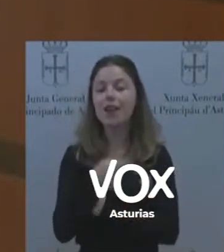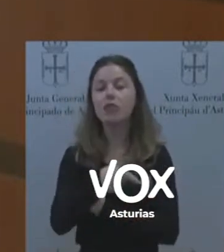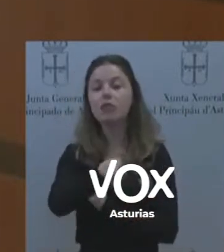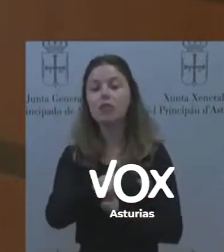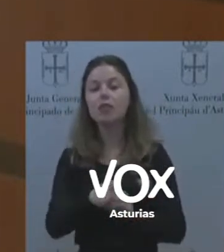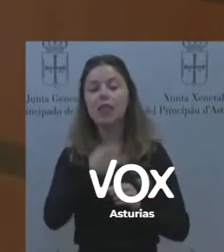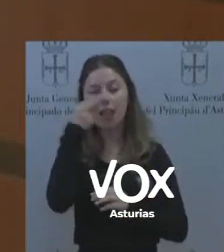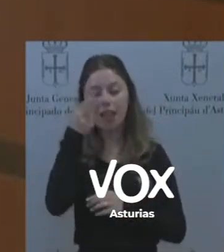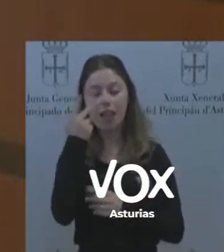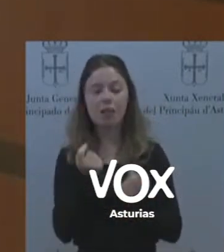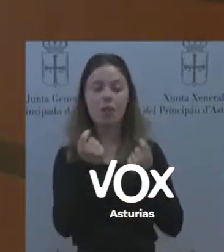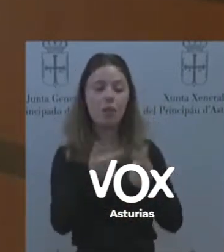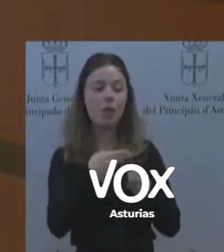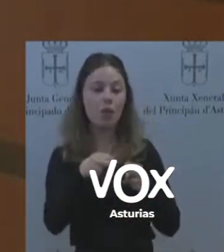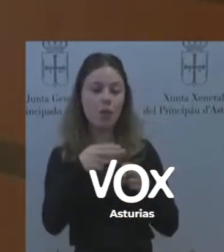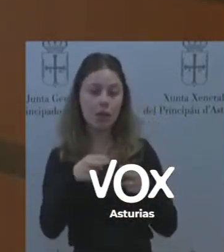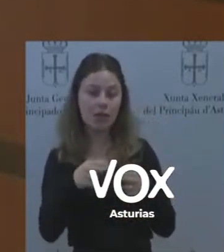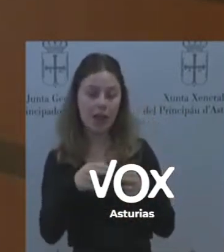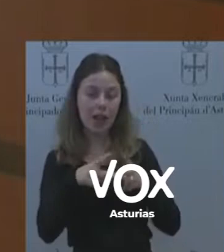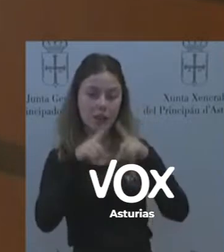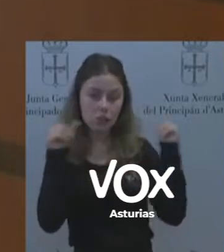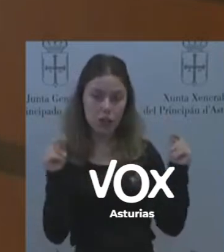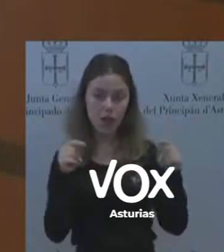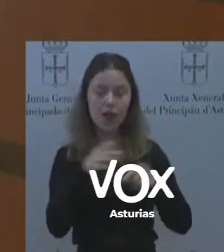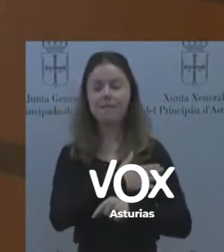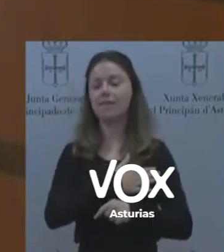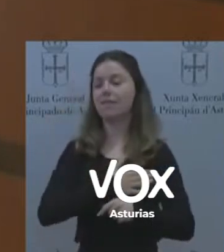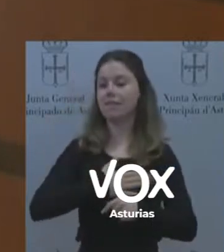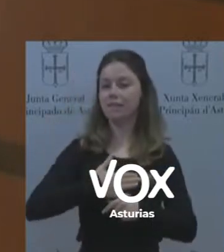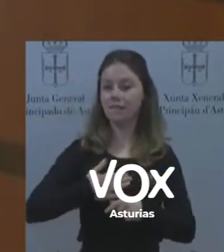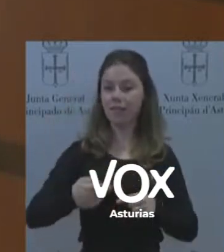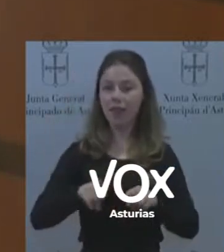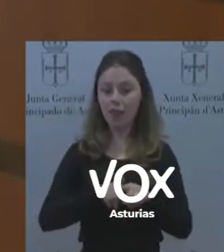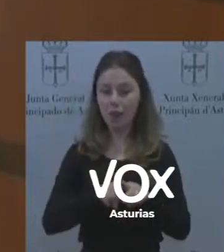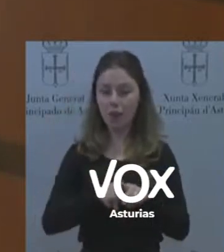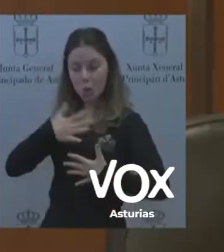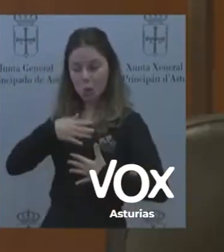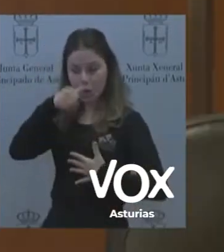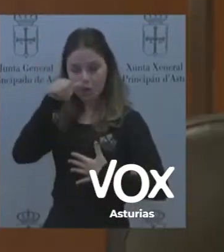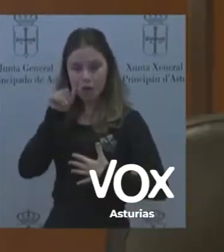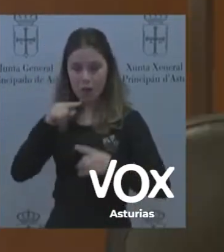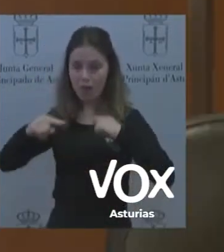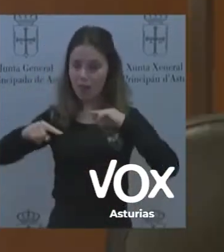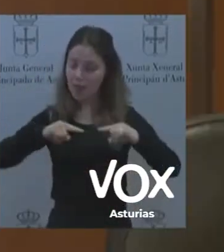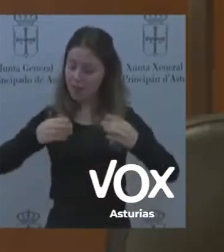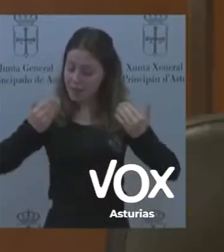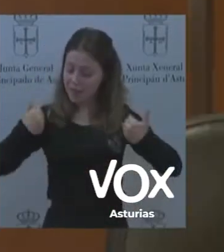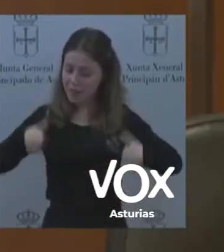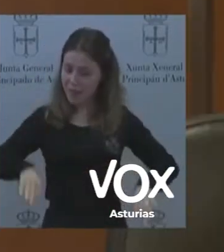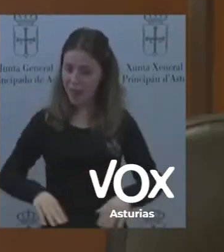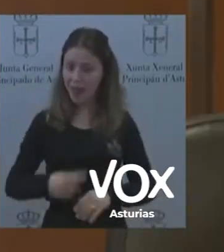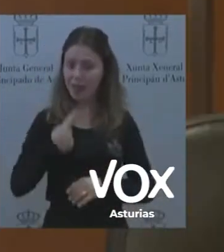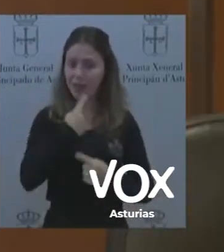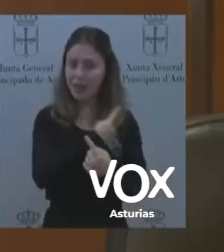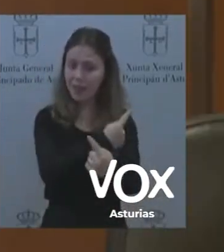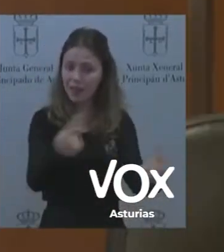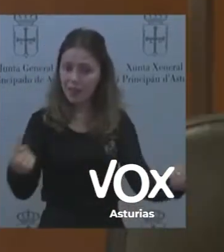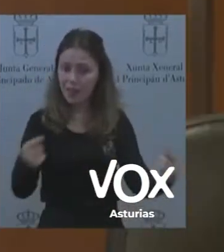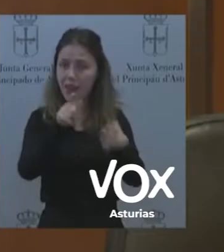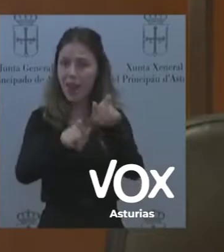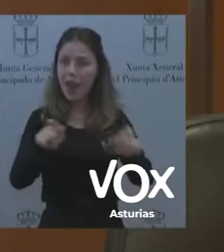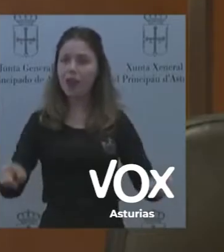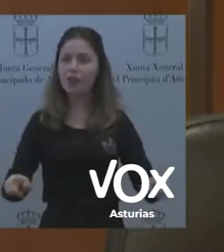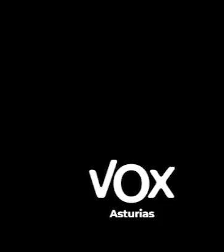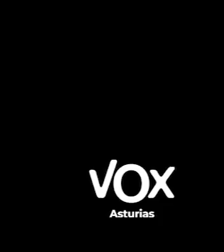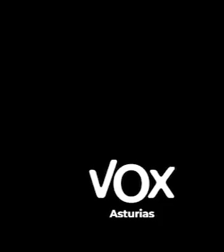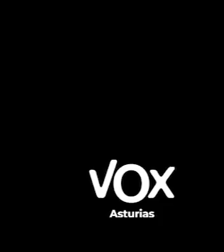y aspira a volar a la altura de su ego, aspira a suceder a Pedro Sánchez, decídalo ya, porque los asturianos no se merecen a un presidente